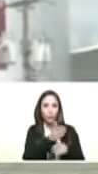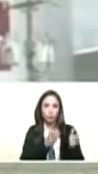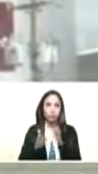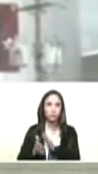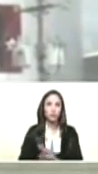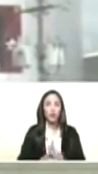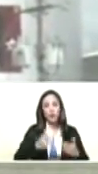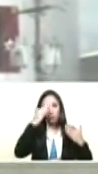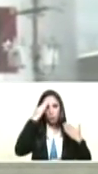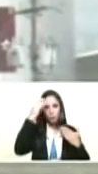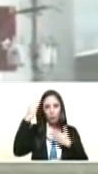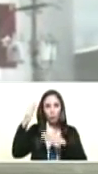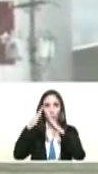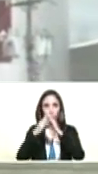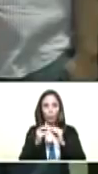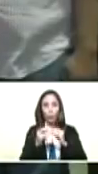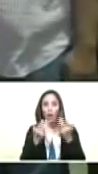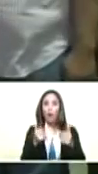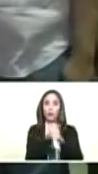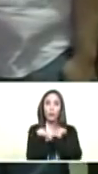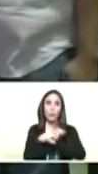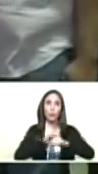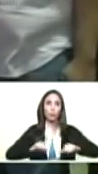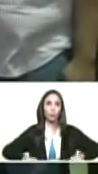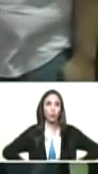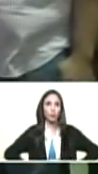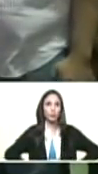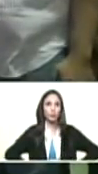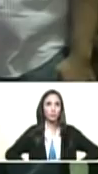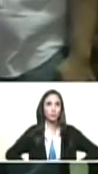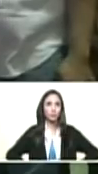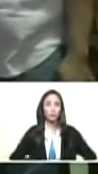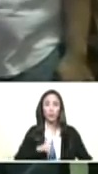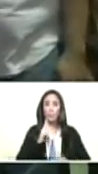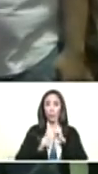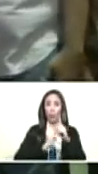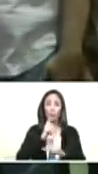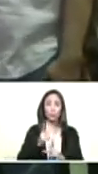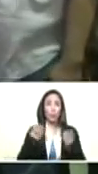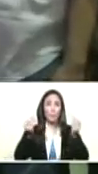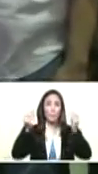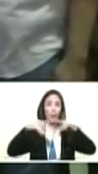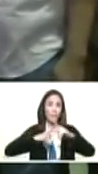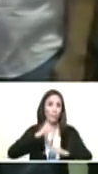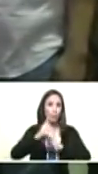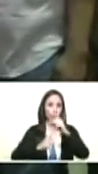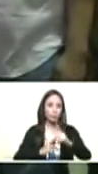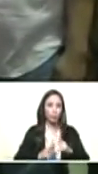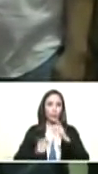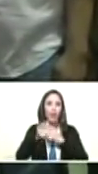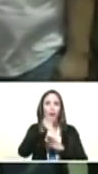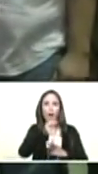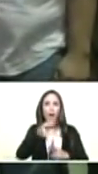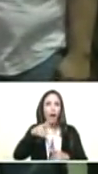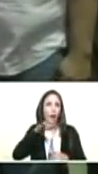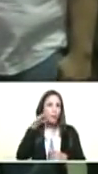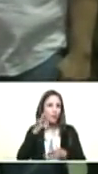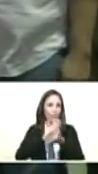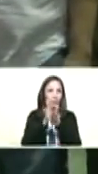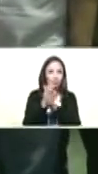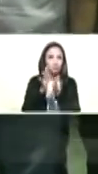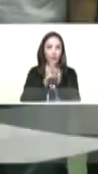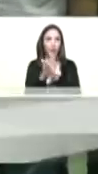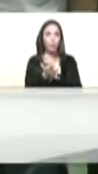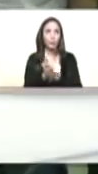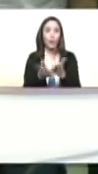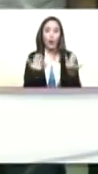Saludos, presidente. Acá de Portuguesa, el estado que produce más cereales en el país, le damos, bueno, todo nuestro respaldo, nuestro